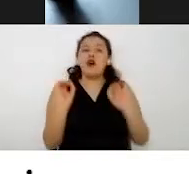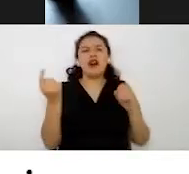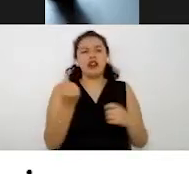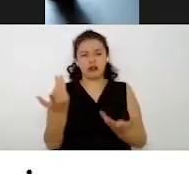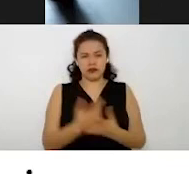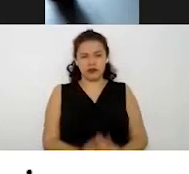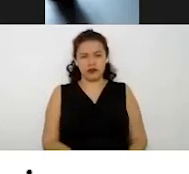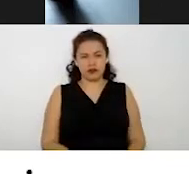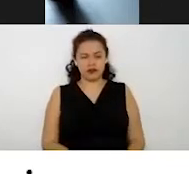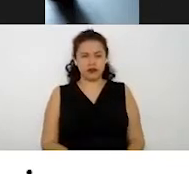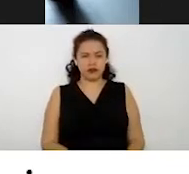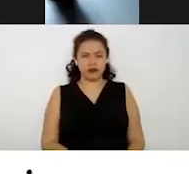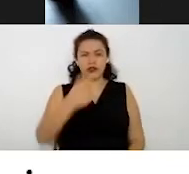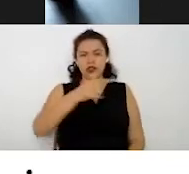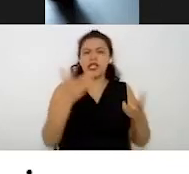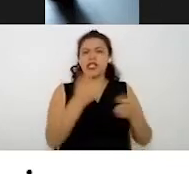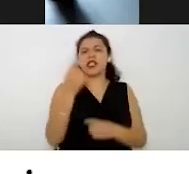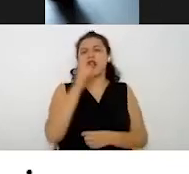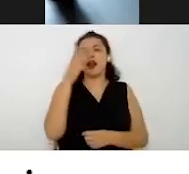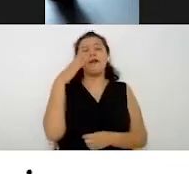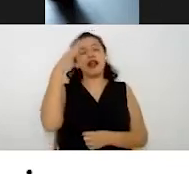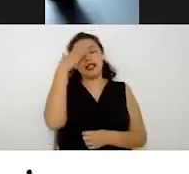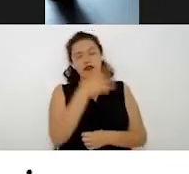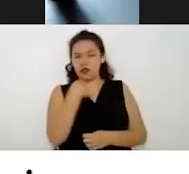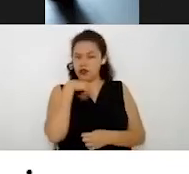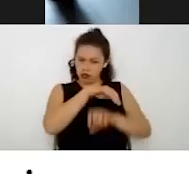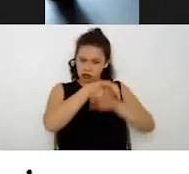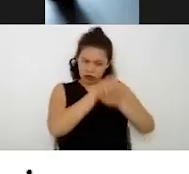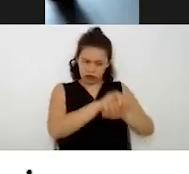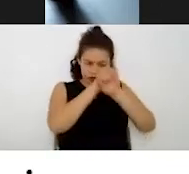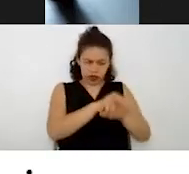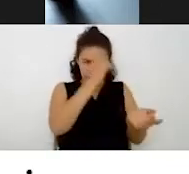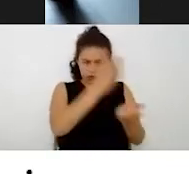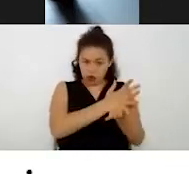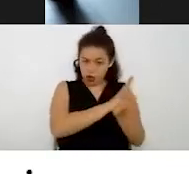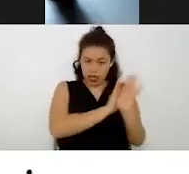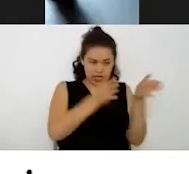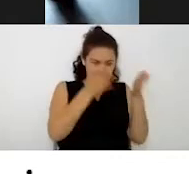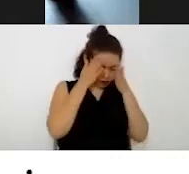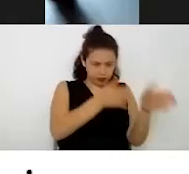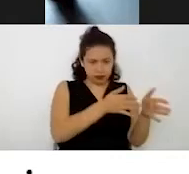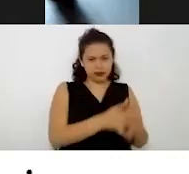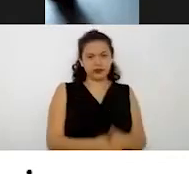¿Qué harían ustedes si yo les digo, ¿sabes qué? No vamos a enfocar en compresiones y nada más?